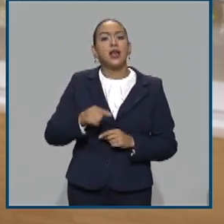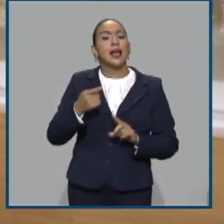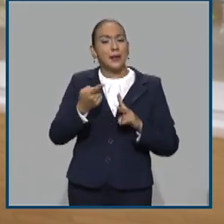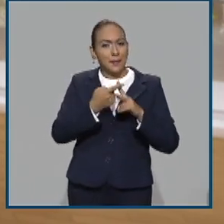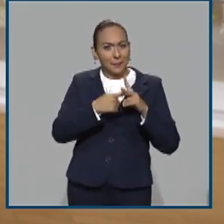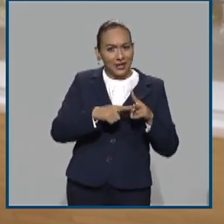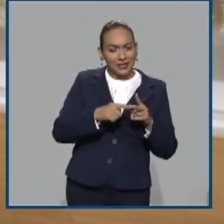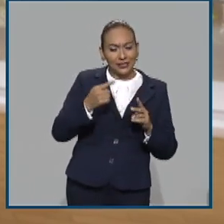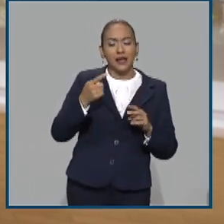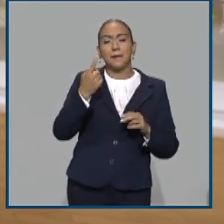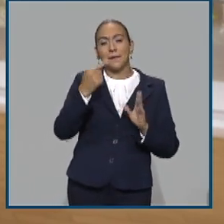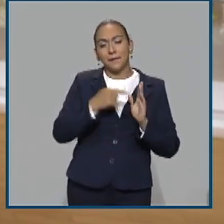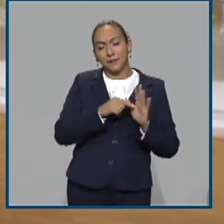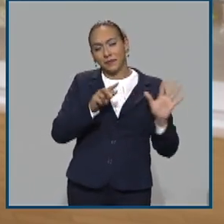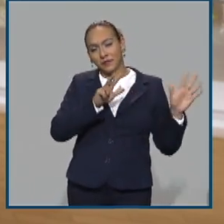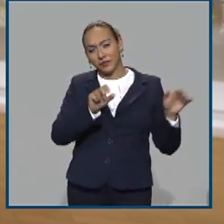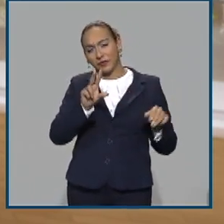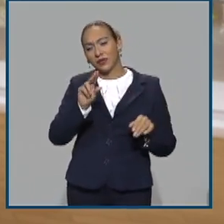Comienzos